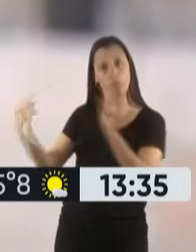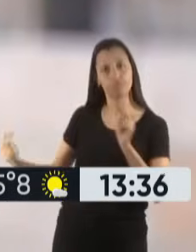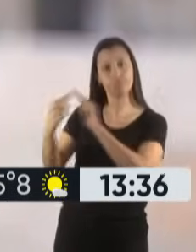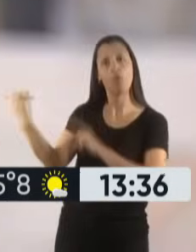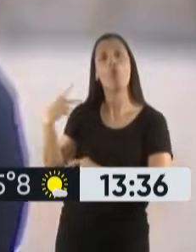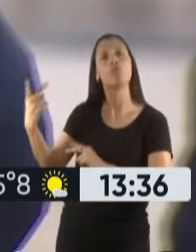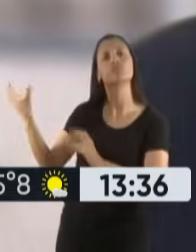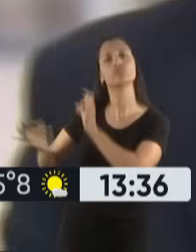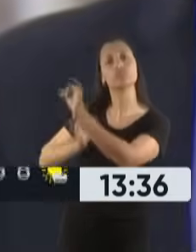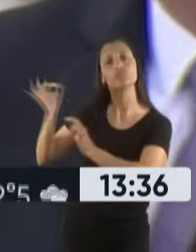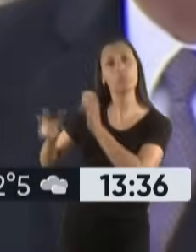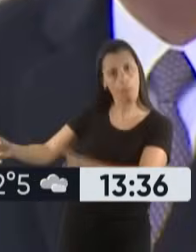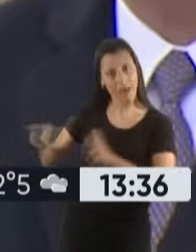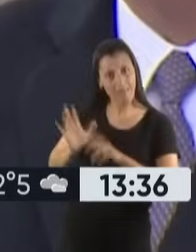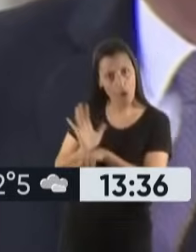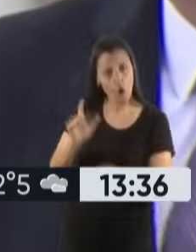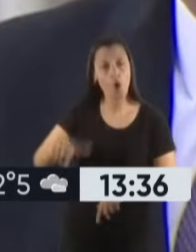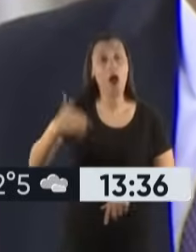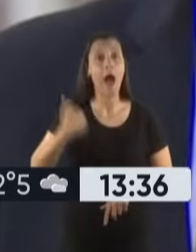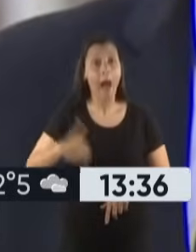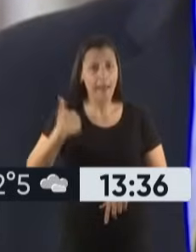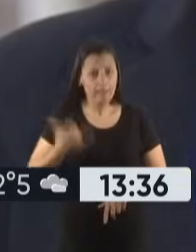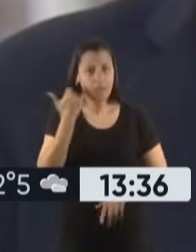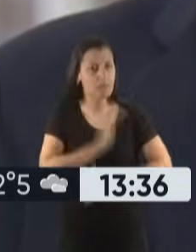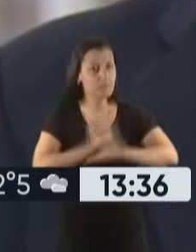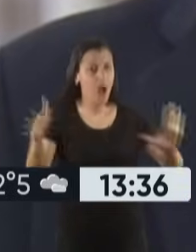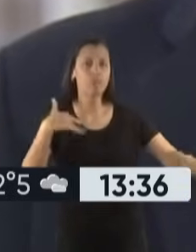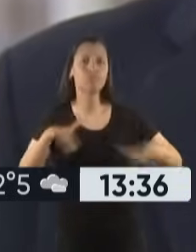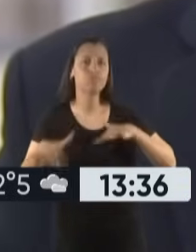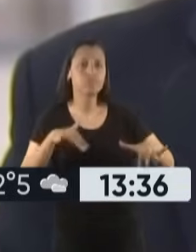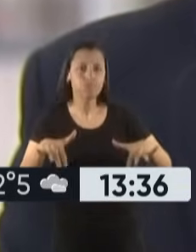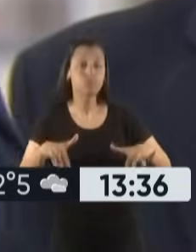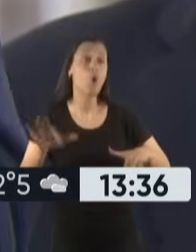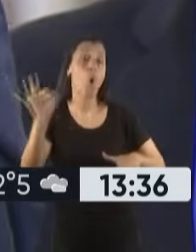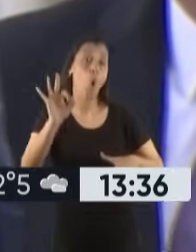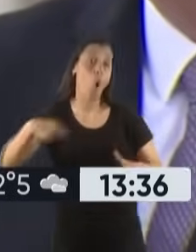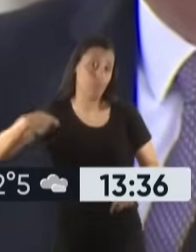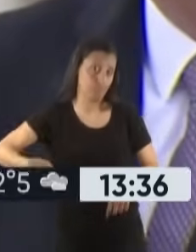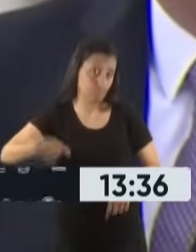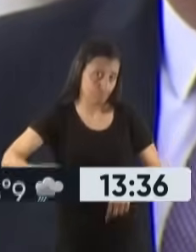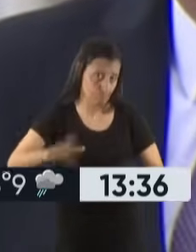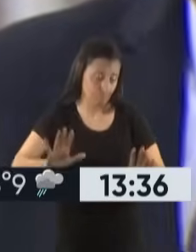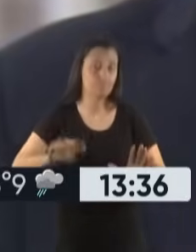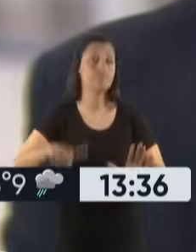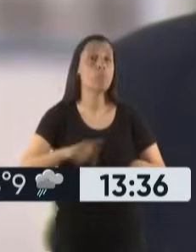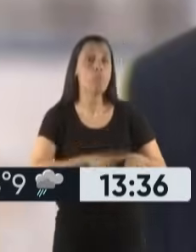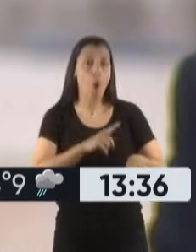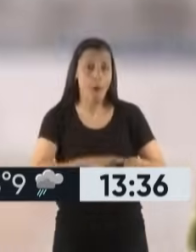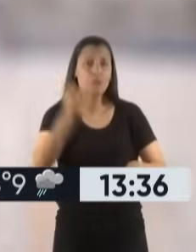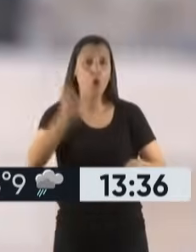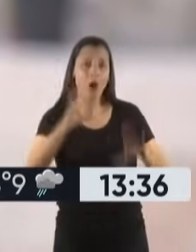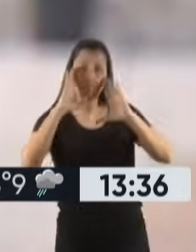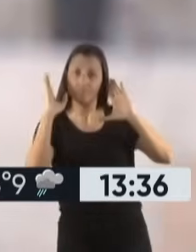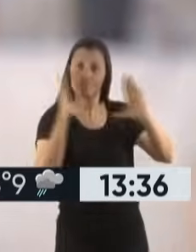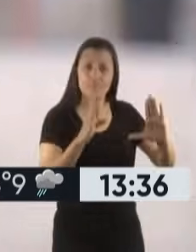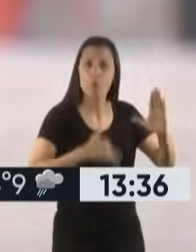pusimos a charlar y me dice, en Argentina estamos haciendo o financiando una de las obras